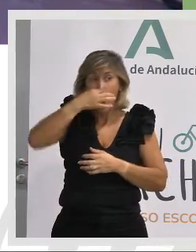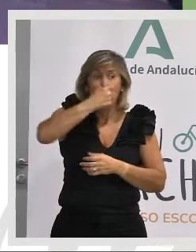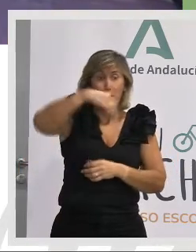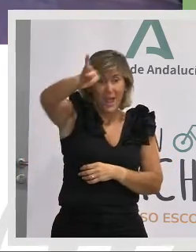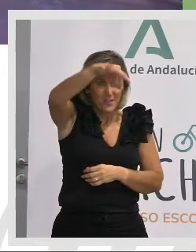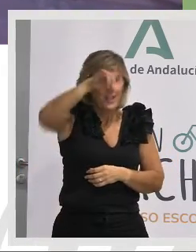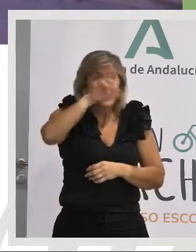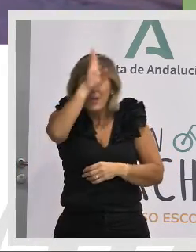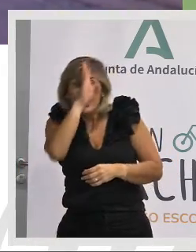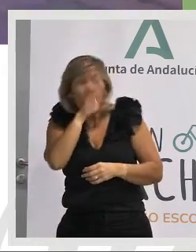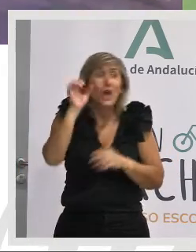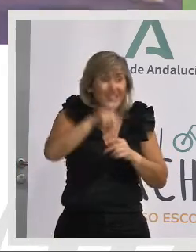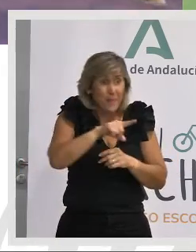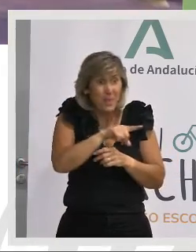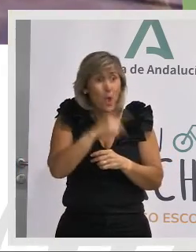incluso al pollito inglés.